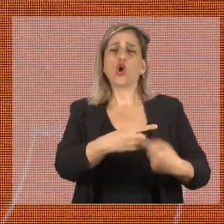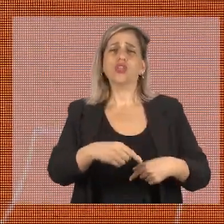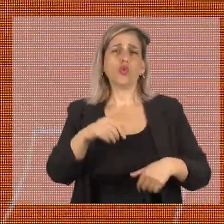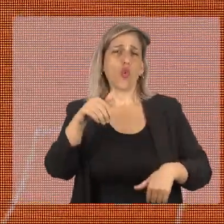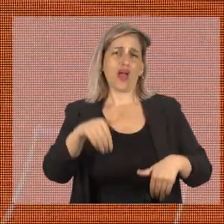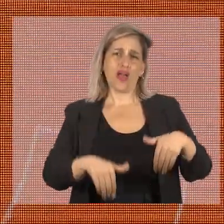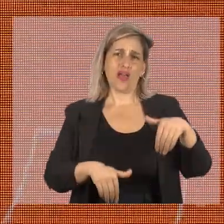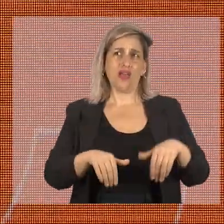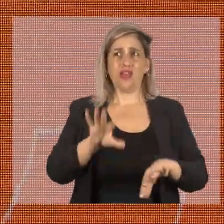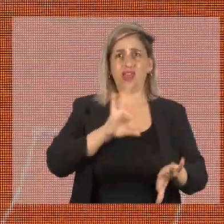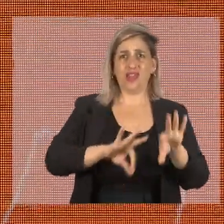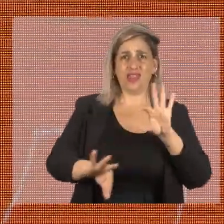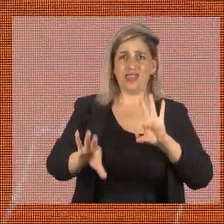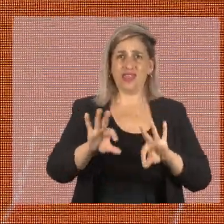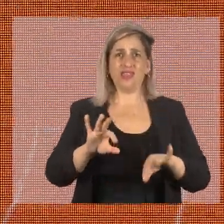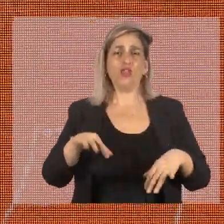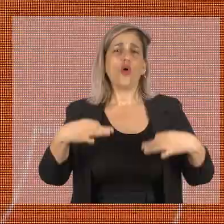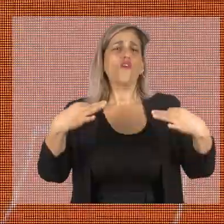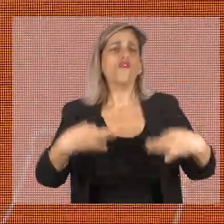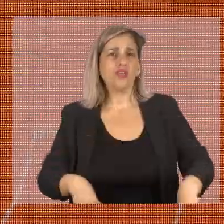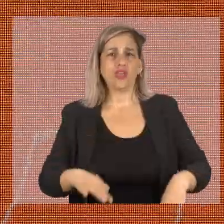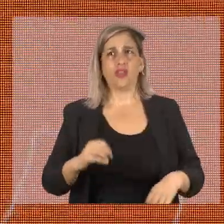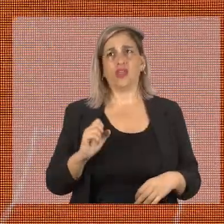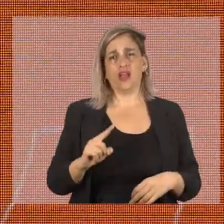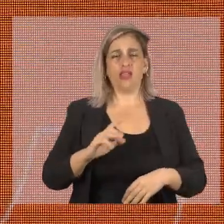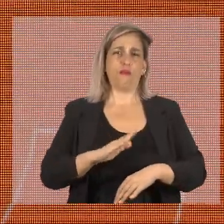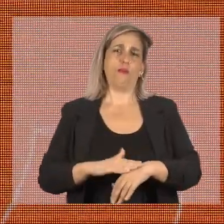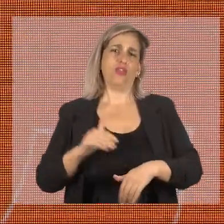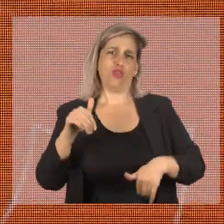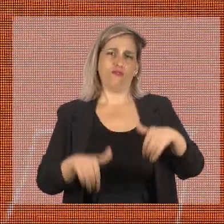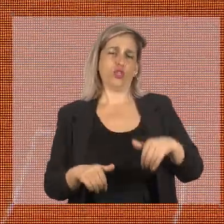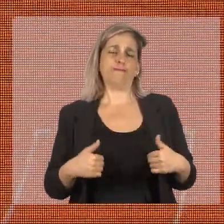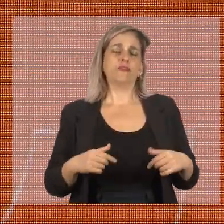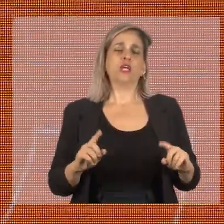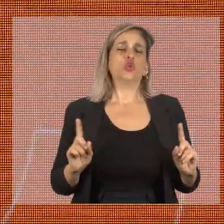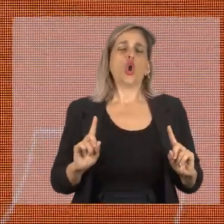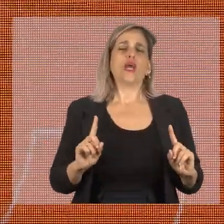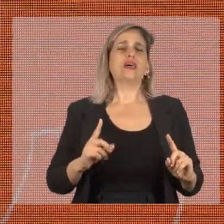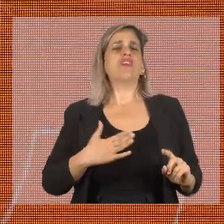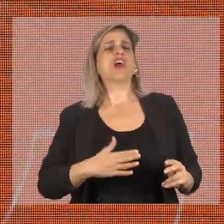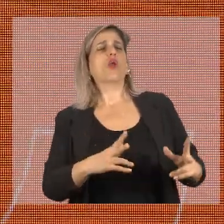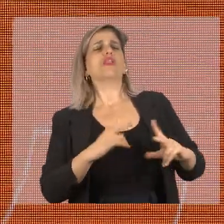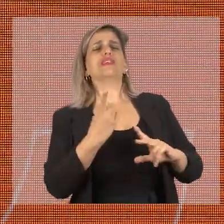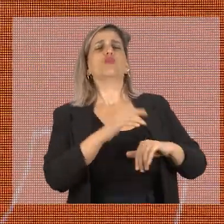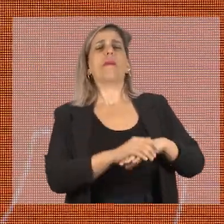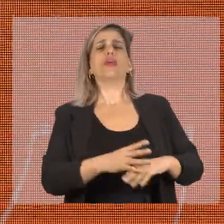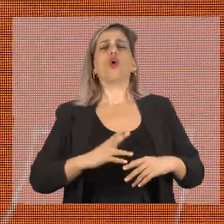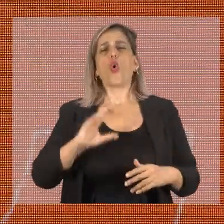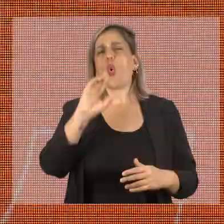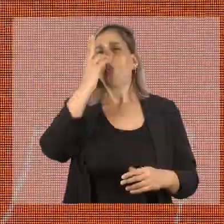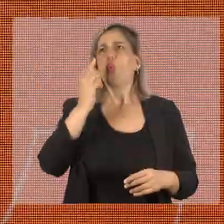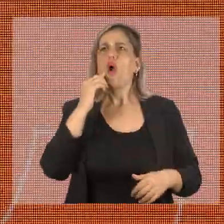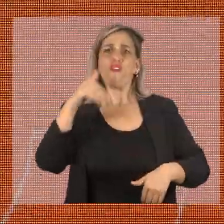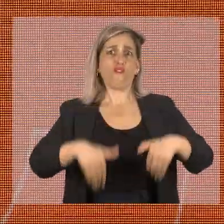como dice un amigo mío, sabiamente en cada elección. Yo no estoy del todo de acuerdo con lo que dice un amigo mío, dice que el Uruguay